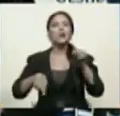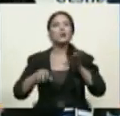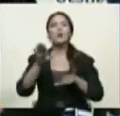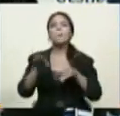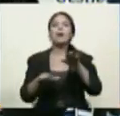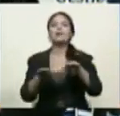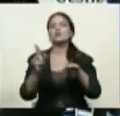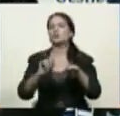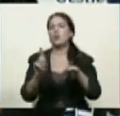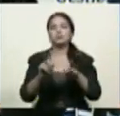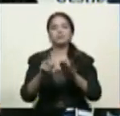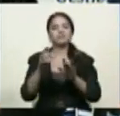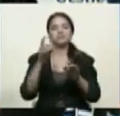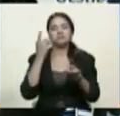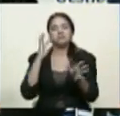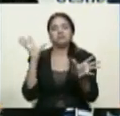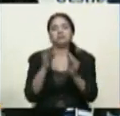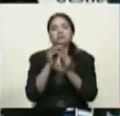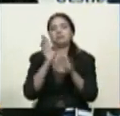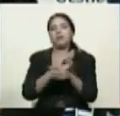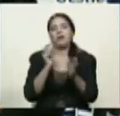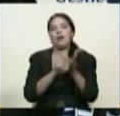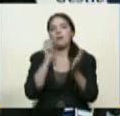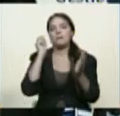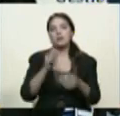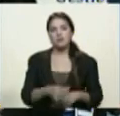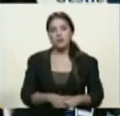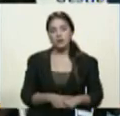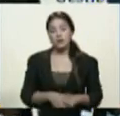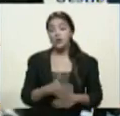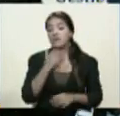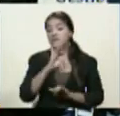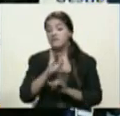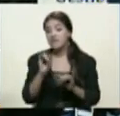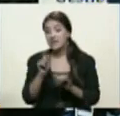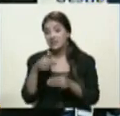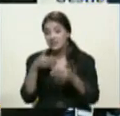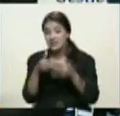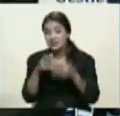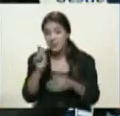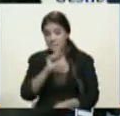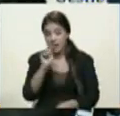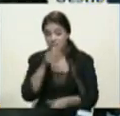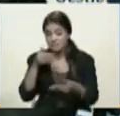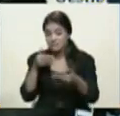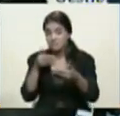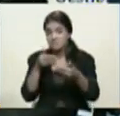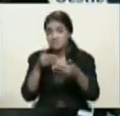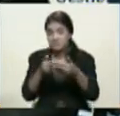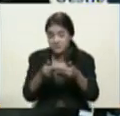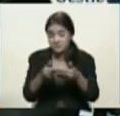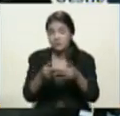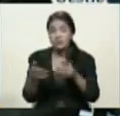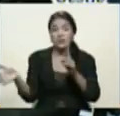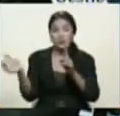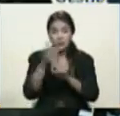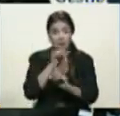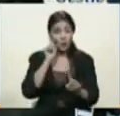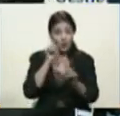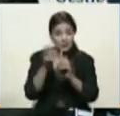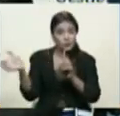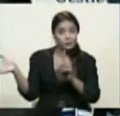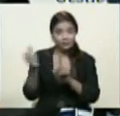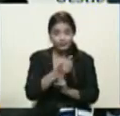verdad como un mero trámite y a fin de mes cuando correspondía según esa meta trazada